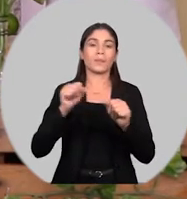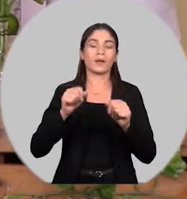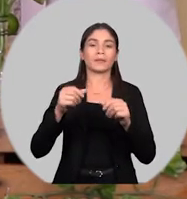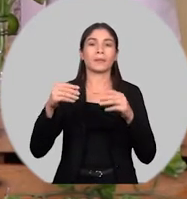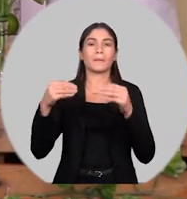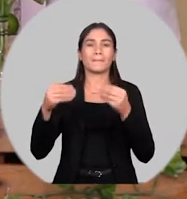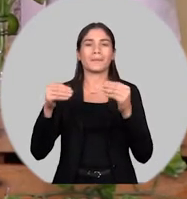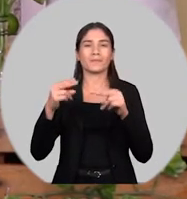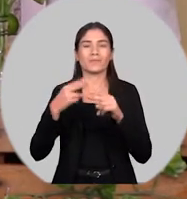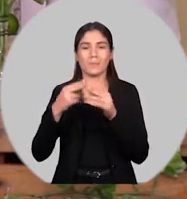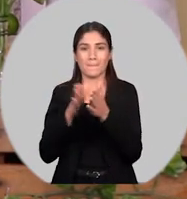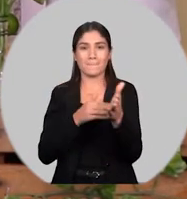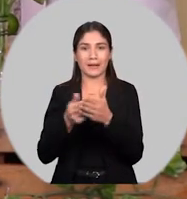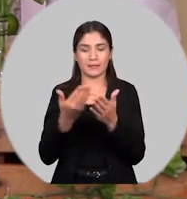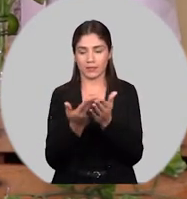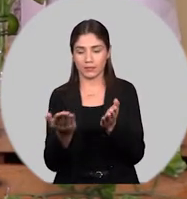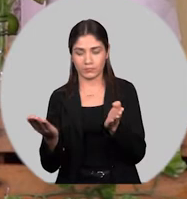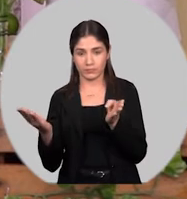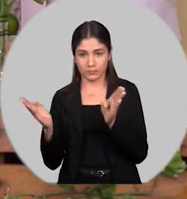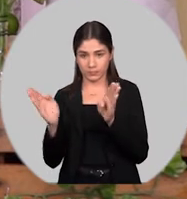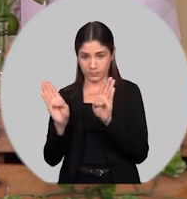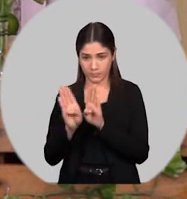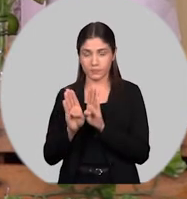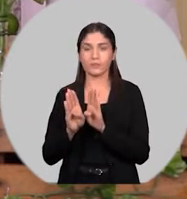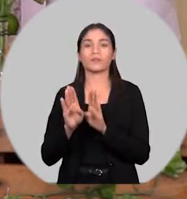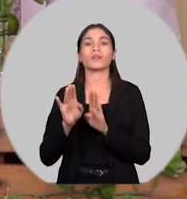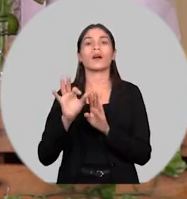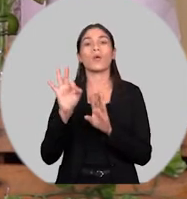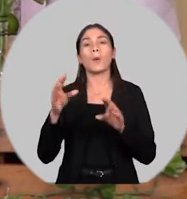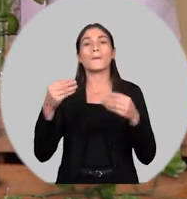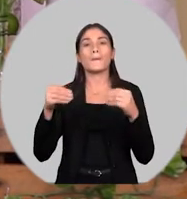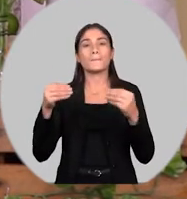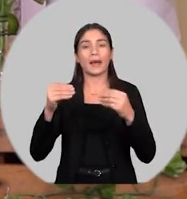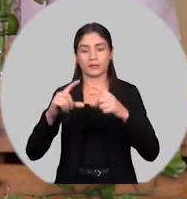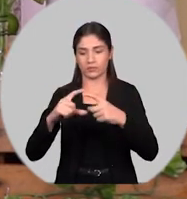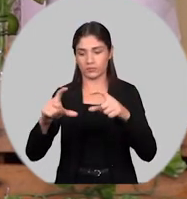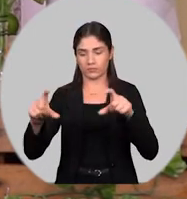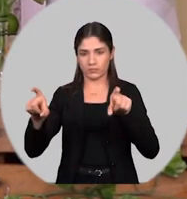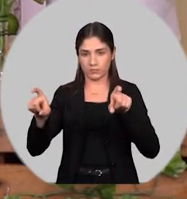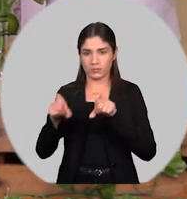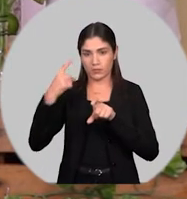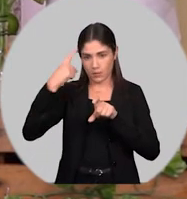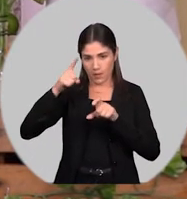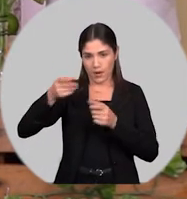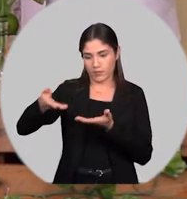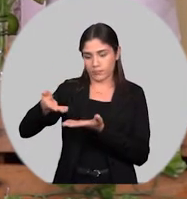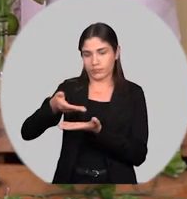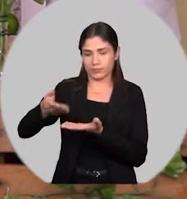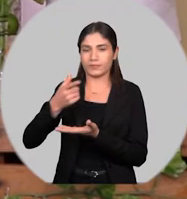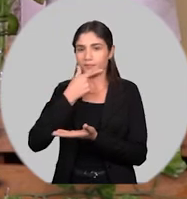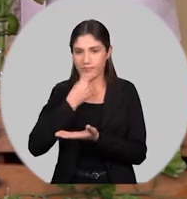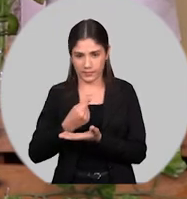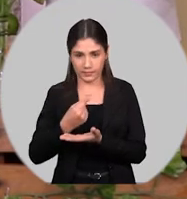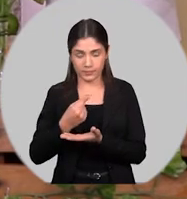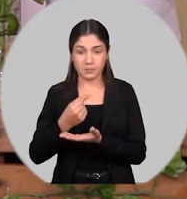Papel manteca y también un plástico que a mí me ayuda bastante para rellenar, para ponerle